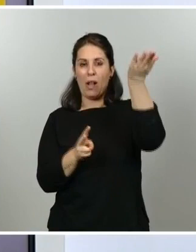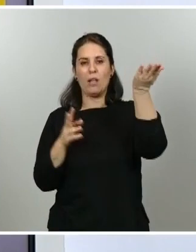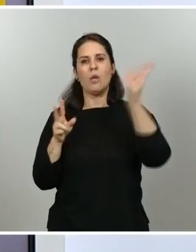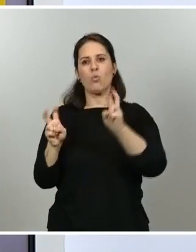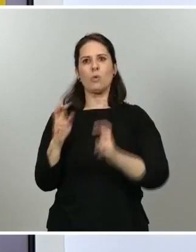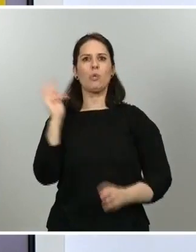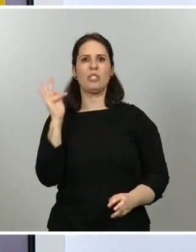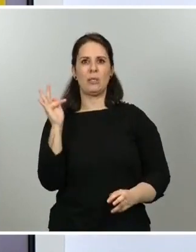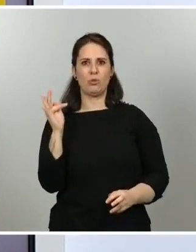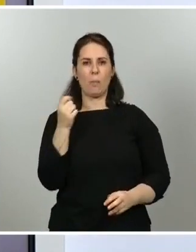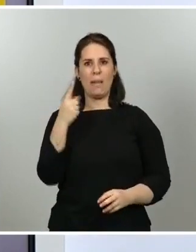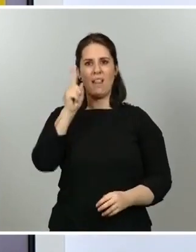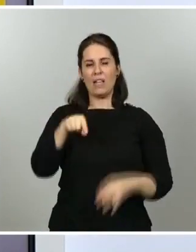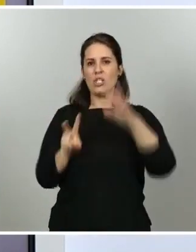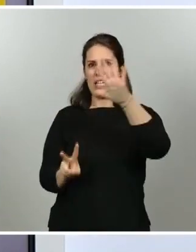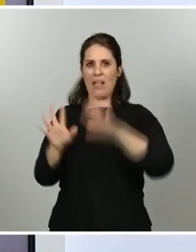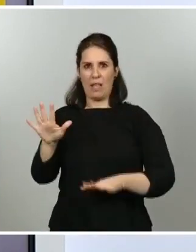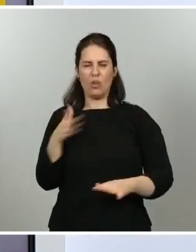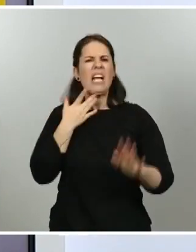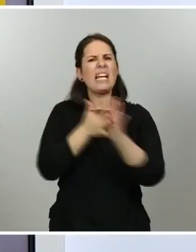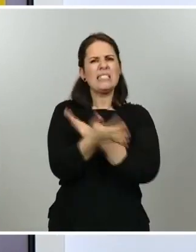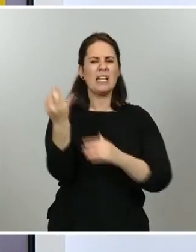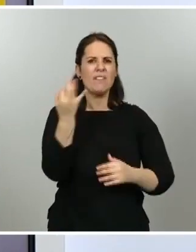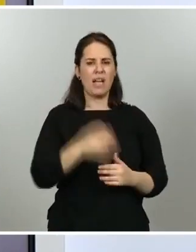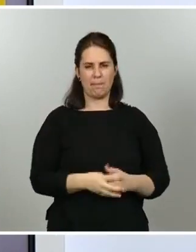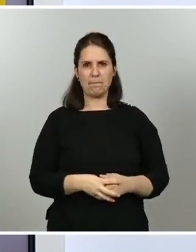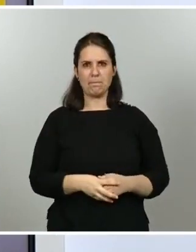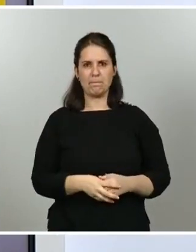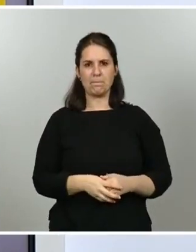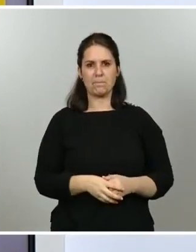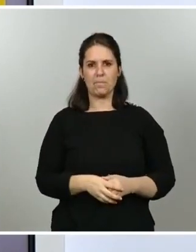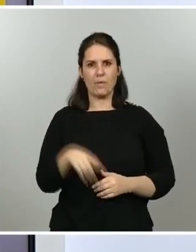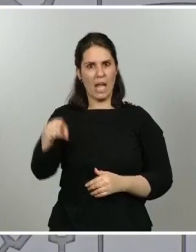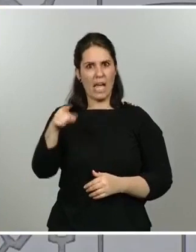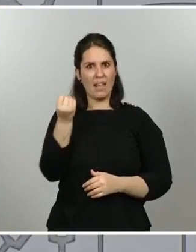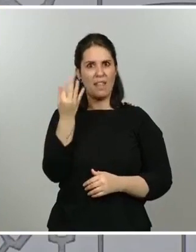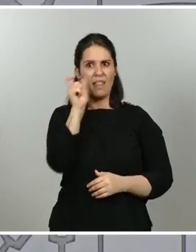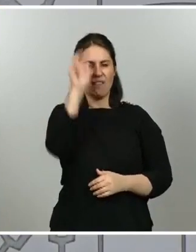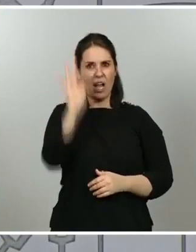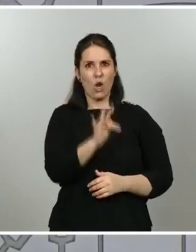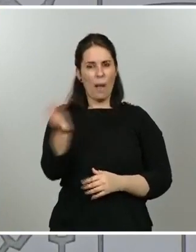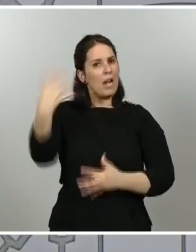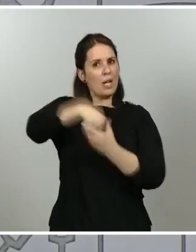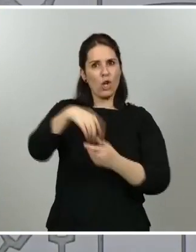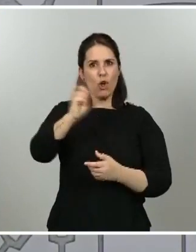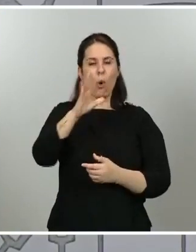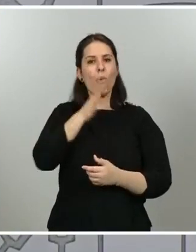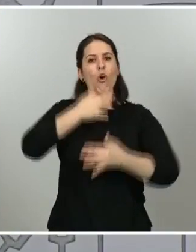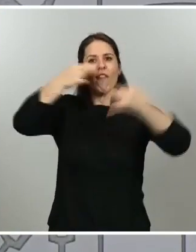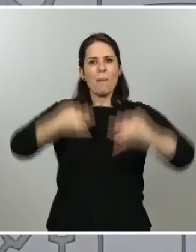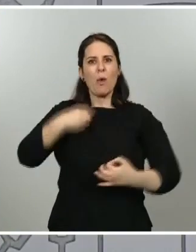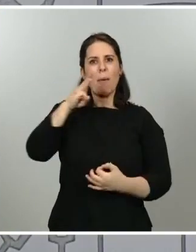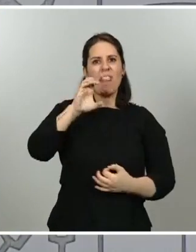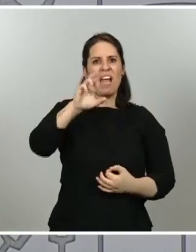son 1.175. ¿Esto qué significa?, pregunta la cadena SER. ¿No se incluyen en la cifra global porque no están confirmados con PCRs?